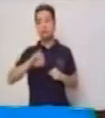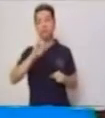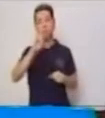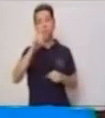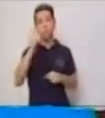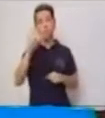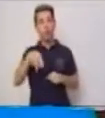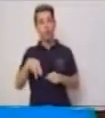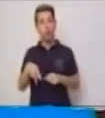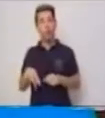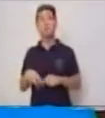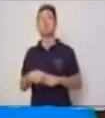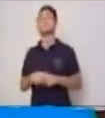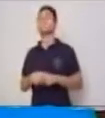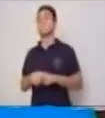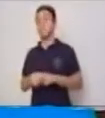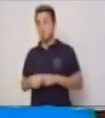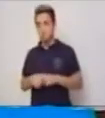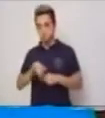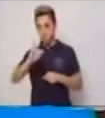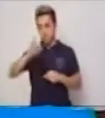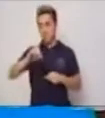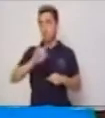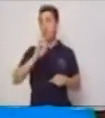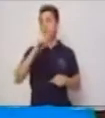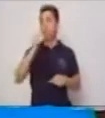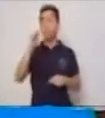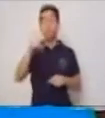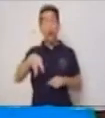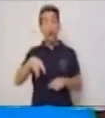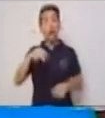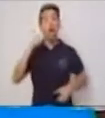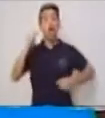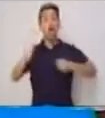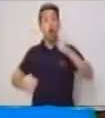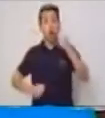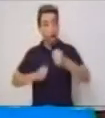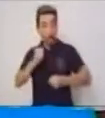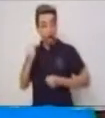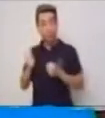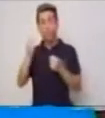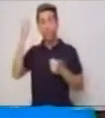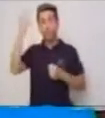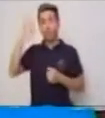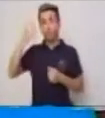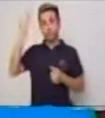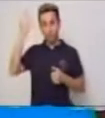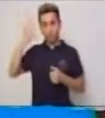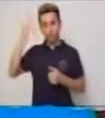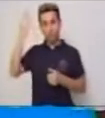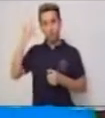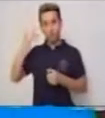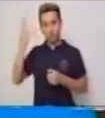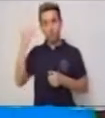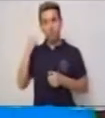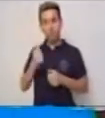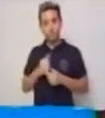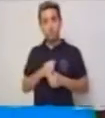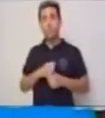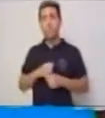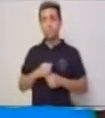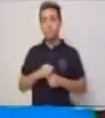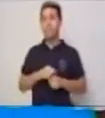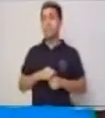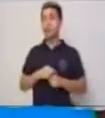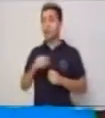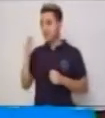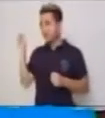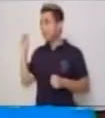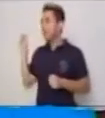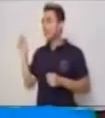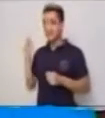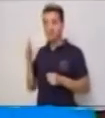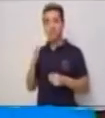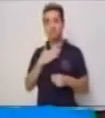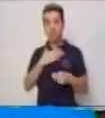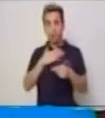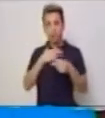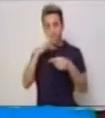¿Correcto? Juan corre todos los días. Este es mi